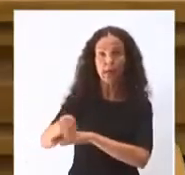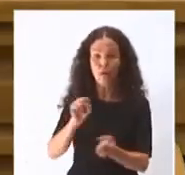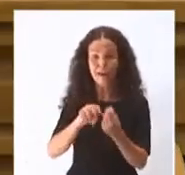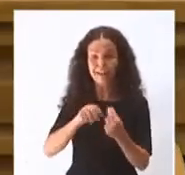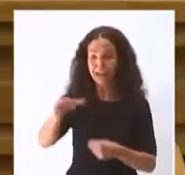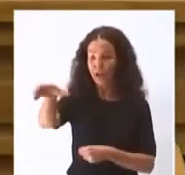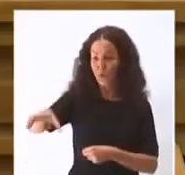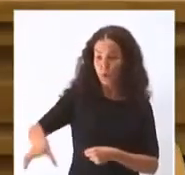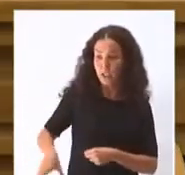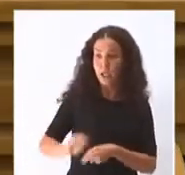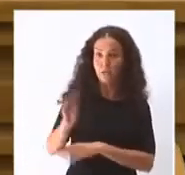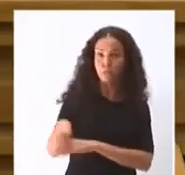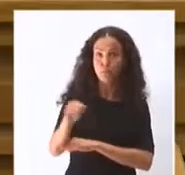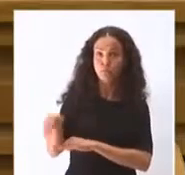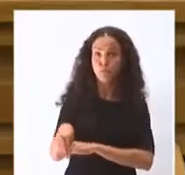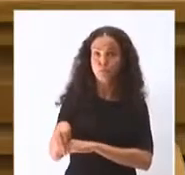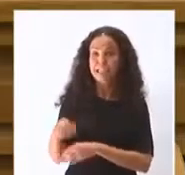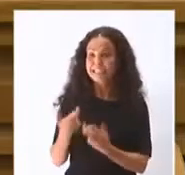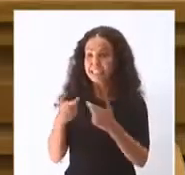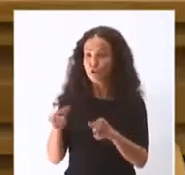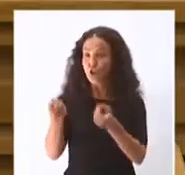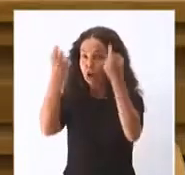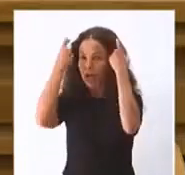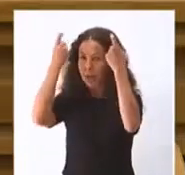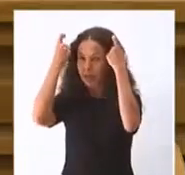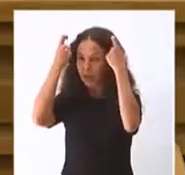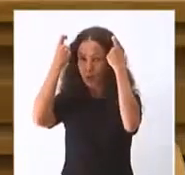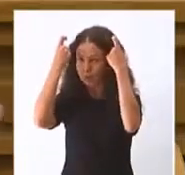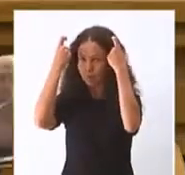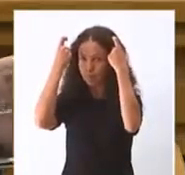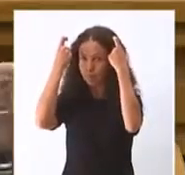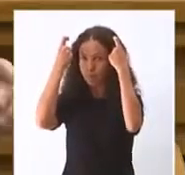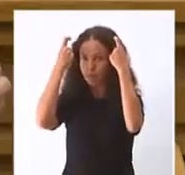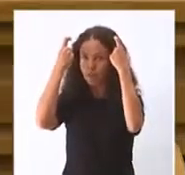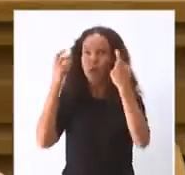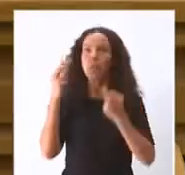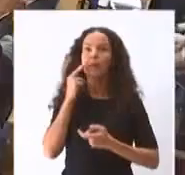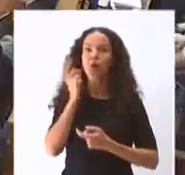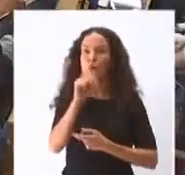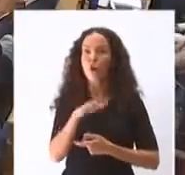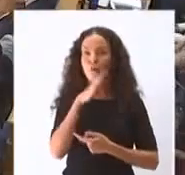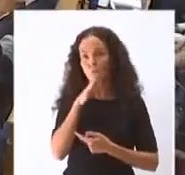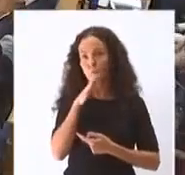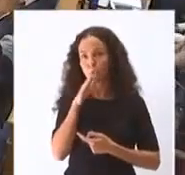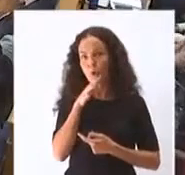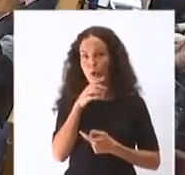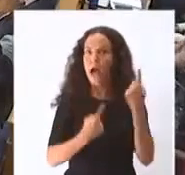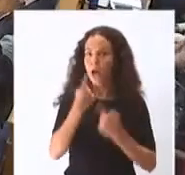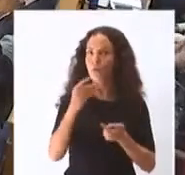al sector caprino en movimiento como saben ustedes que a veces se planteó a quién